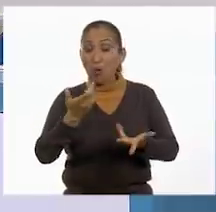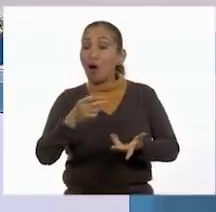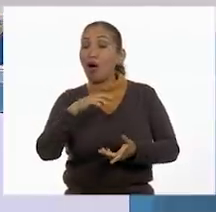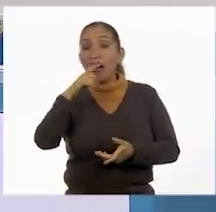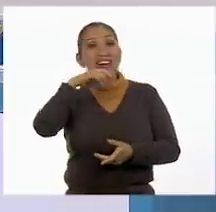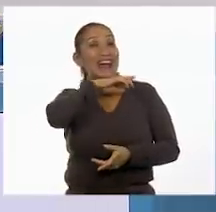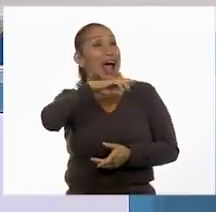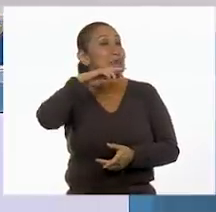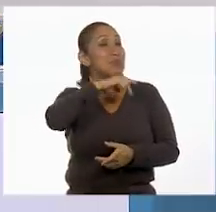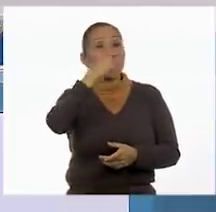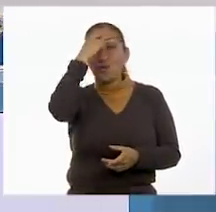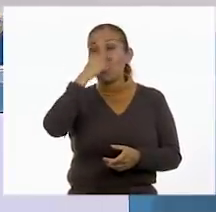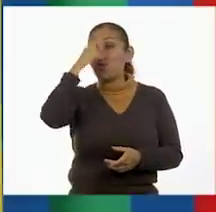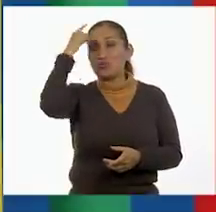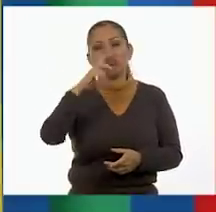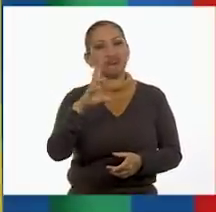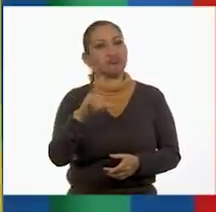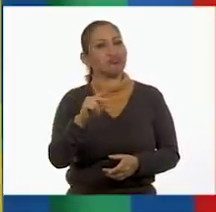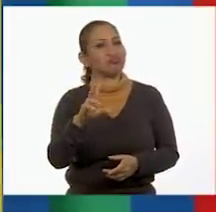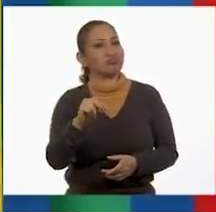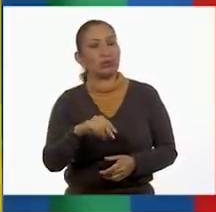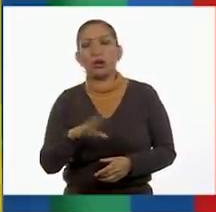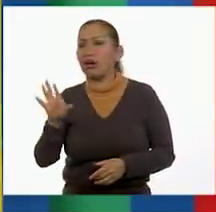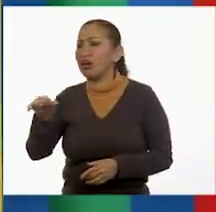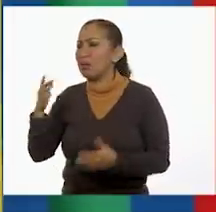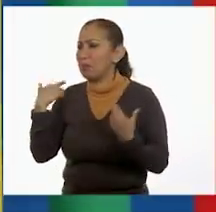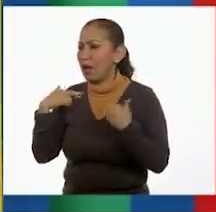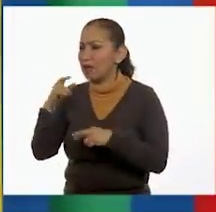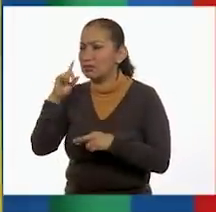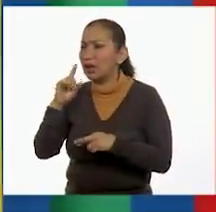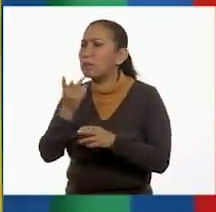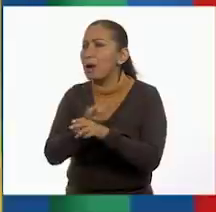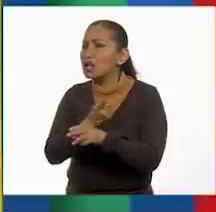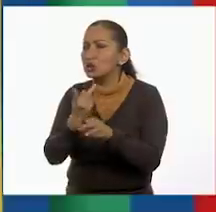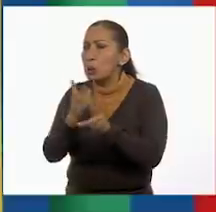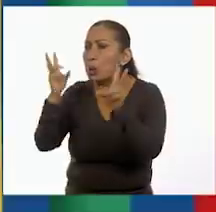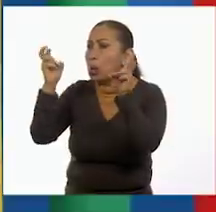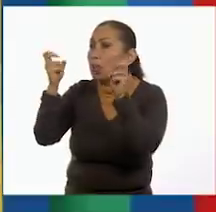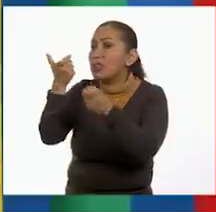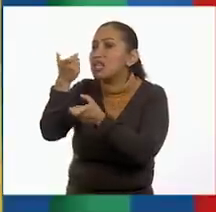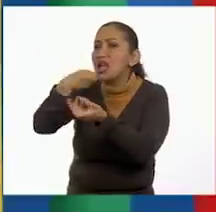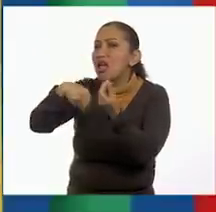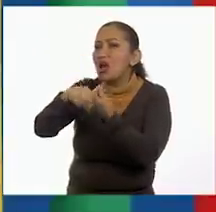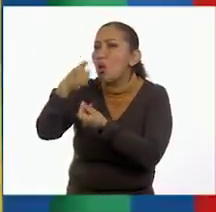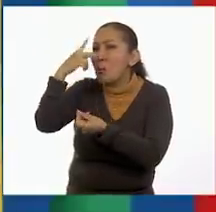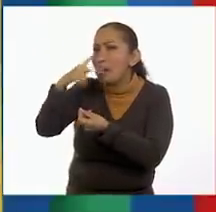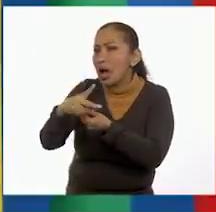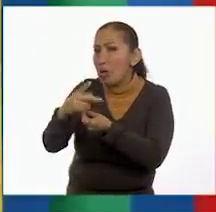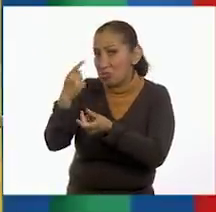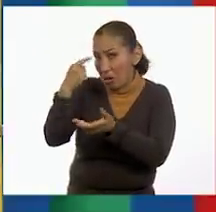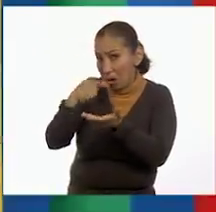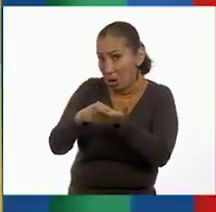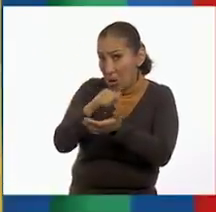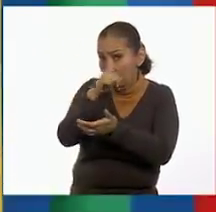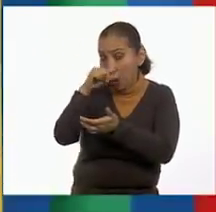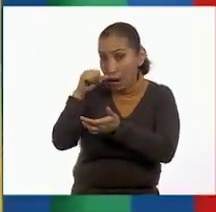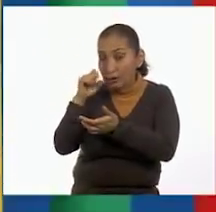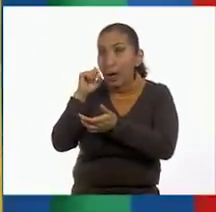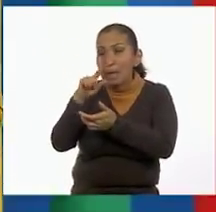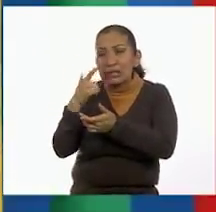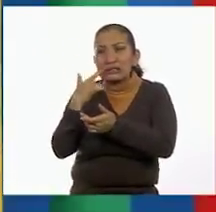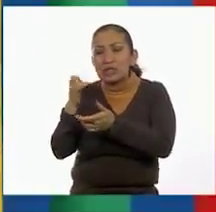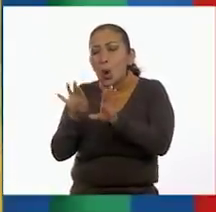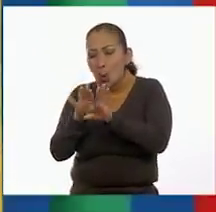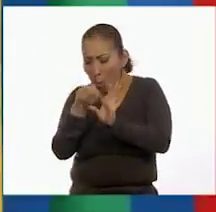nada fácil ni rápida. Maestra, ¿y qué pasó con las cuestiones económicas? Supongo que Benito Juárez también